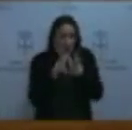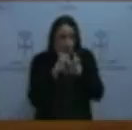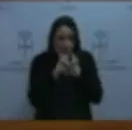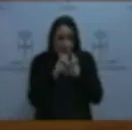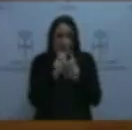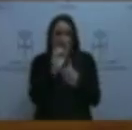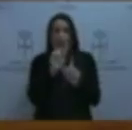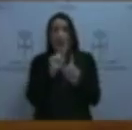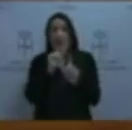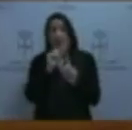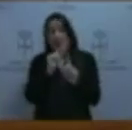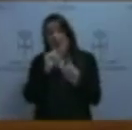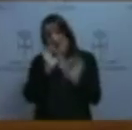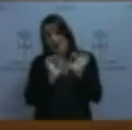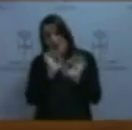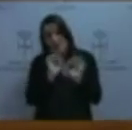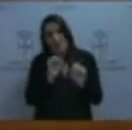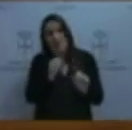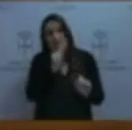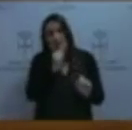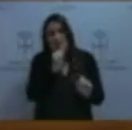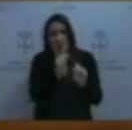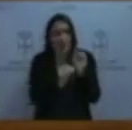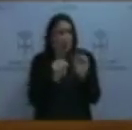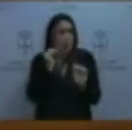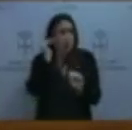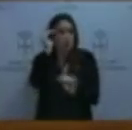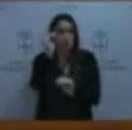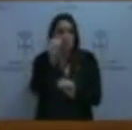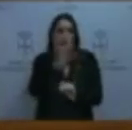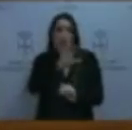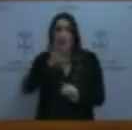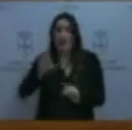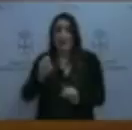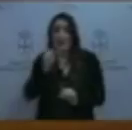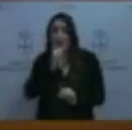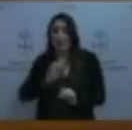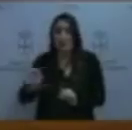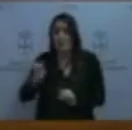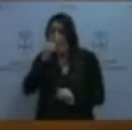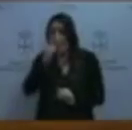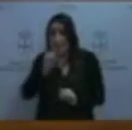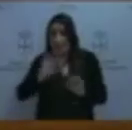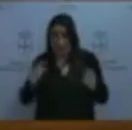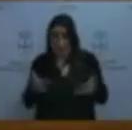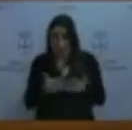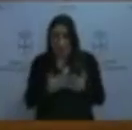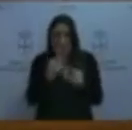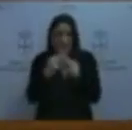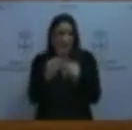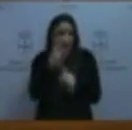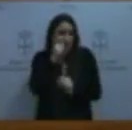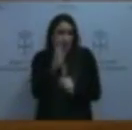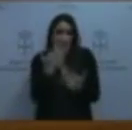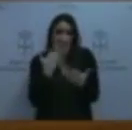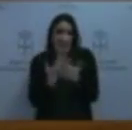envejecimiento altísimo que nos coloca en la cabecera de los países más viejos del mundo, con unas políticas rurales que no solo demuestran